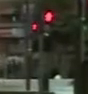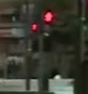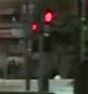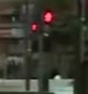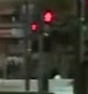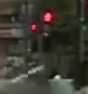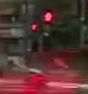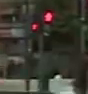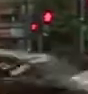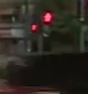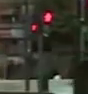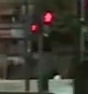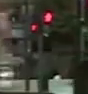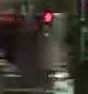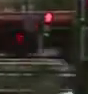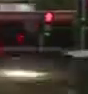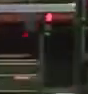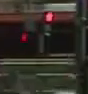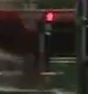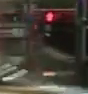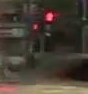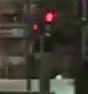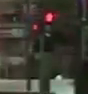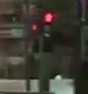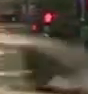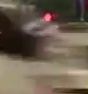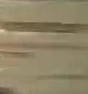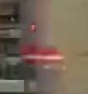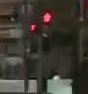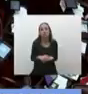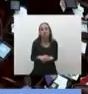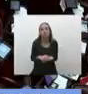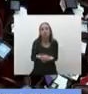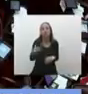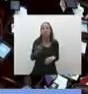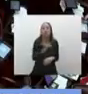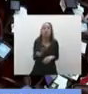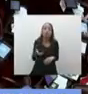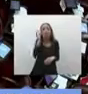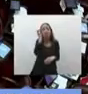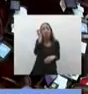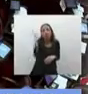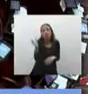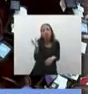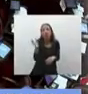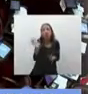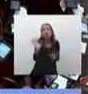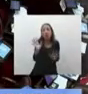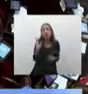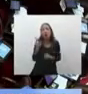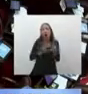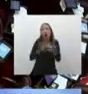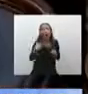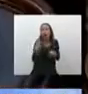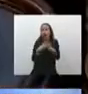en la discusión de los derechos de las mujeres, porque el aborto legal, seguro y gratuito no pudo consagrarse a partir de una votación de la Cámara de Senadores